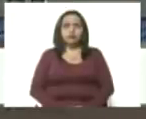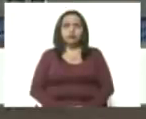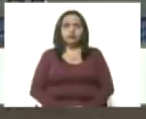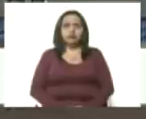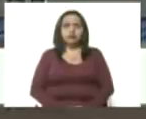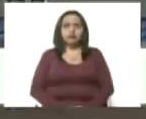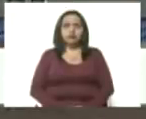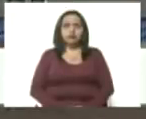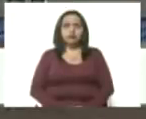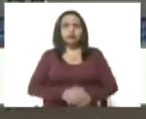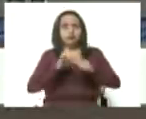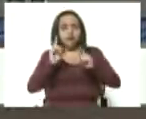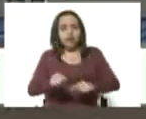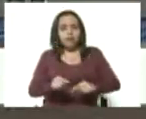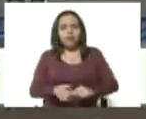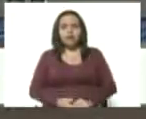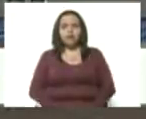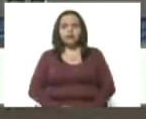También